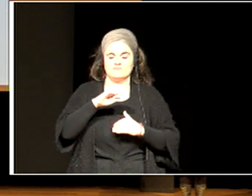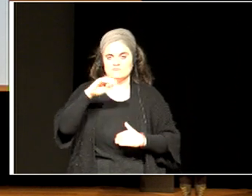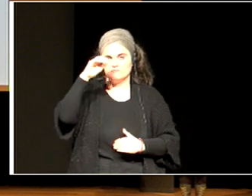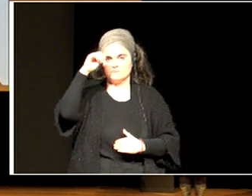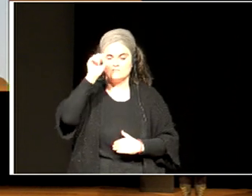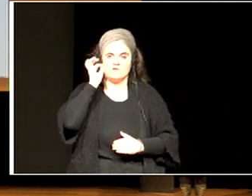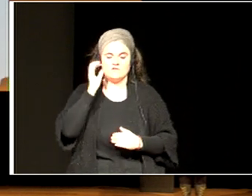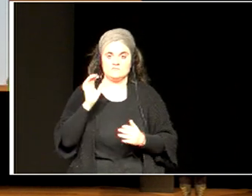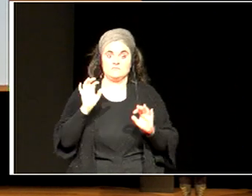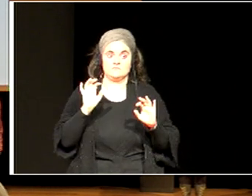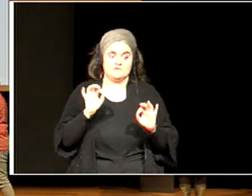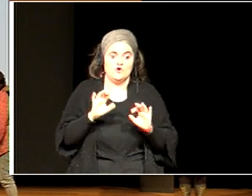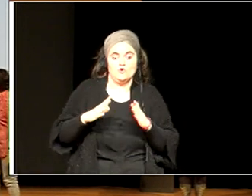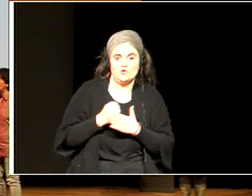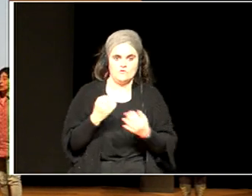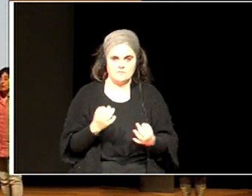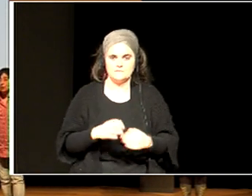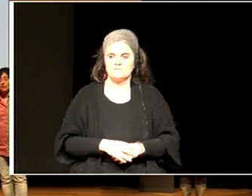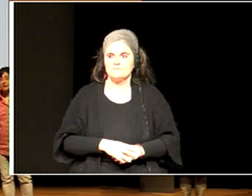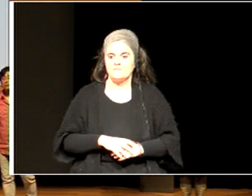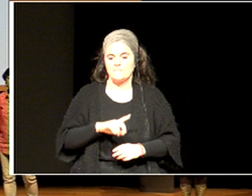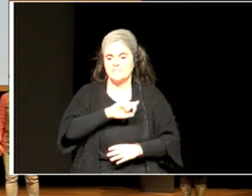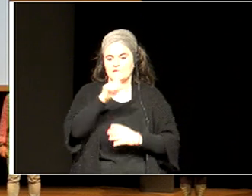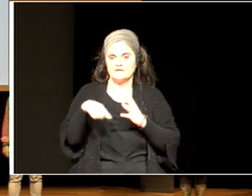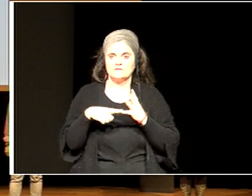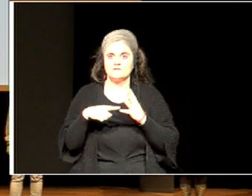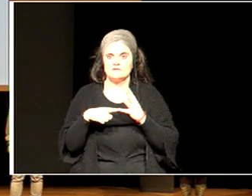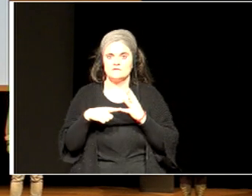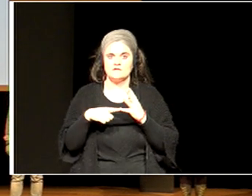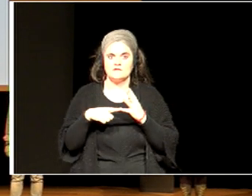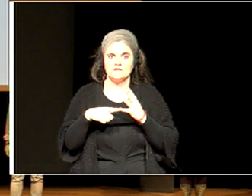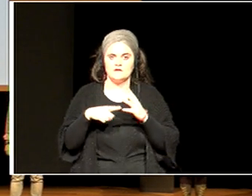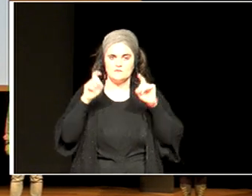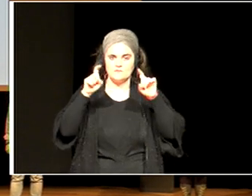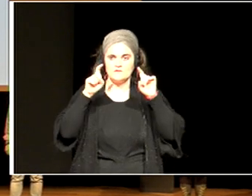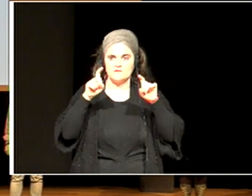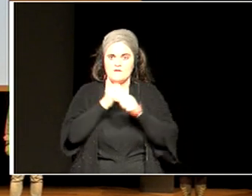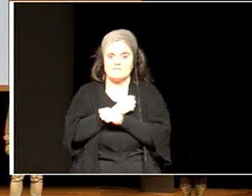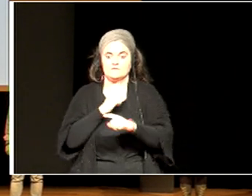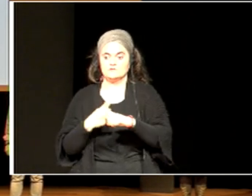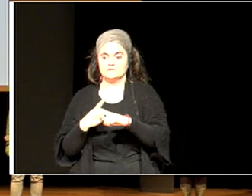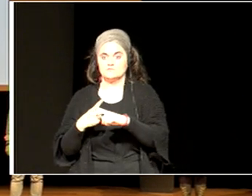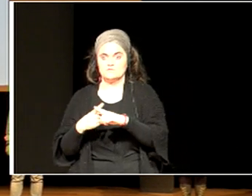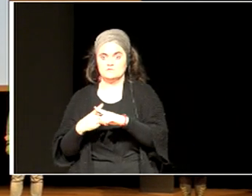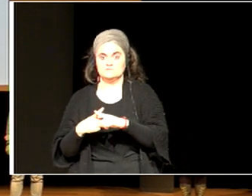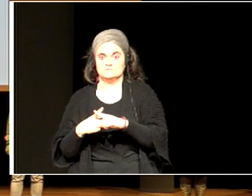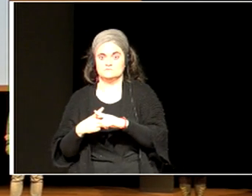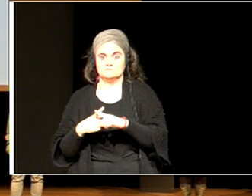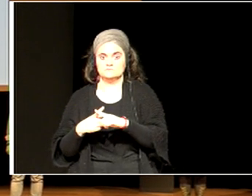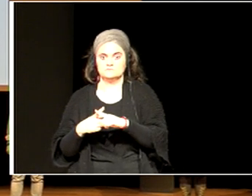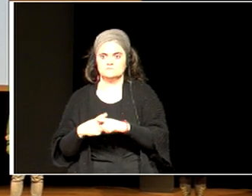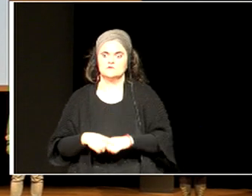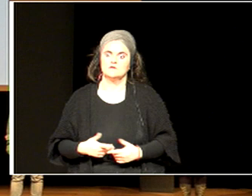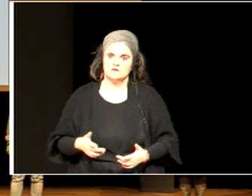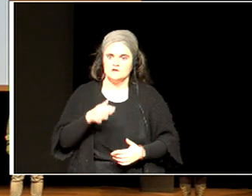coeducativo el siguiente será la educación afectivo-sexual en igualdad tema fastidiado todavía año